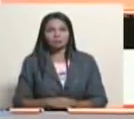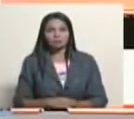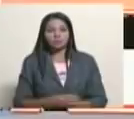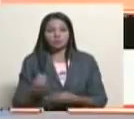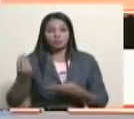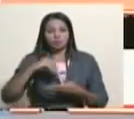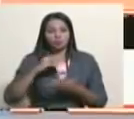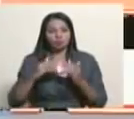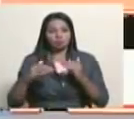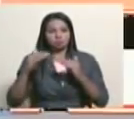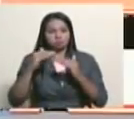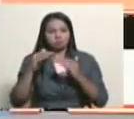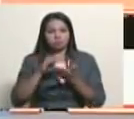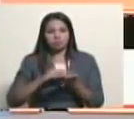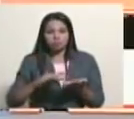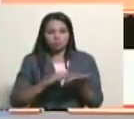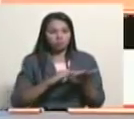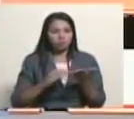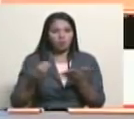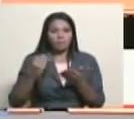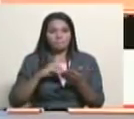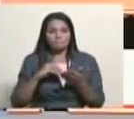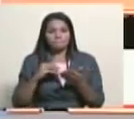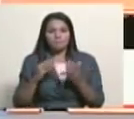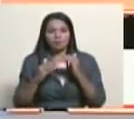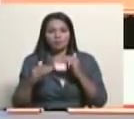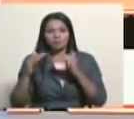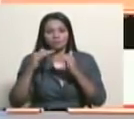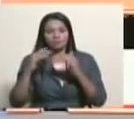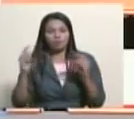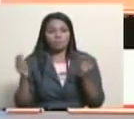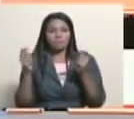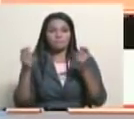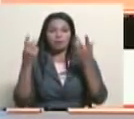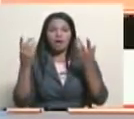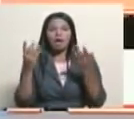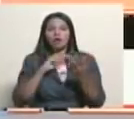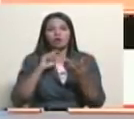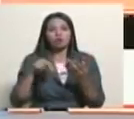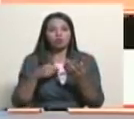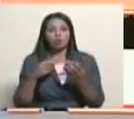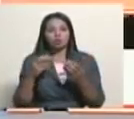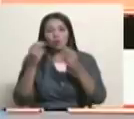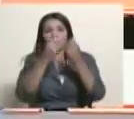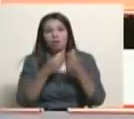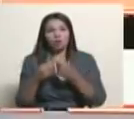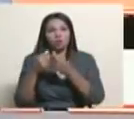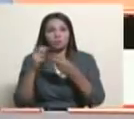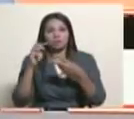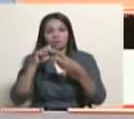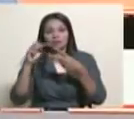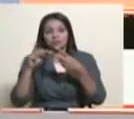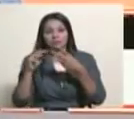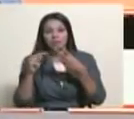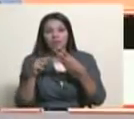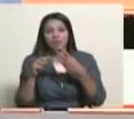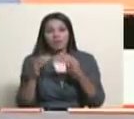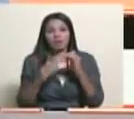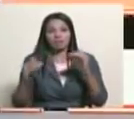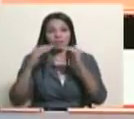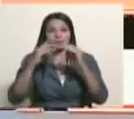suma de recuperación, crecimiento y prosperidad económica. Tres elementos fundamentales: la estabilidad